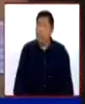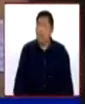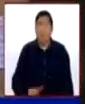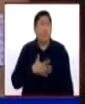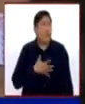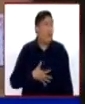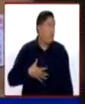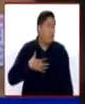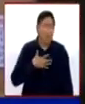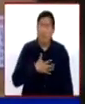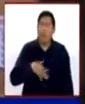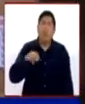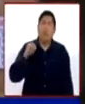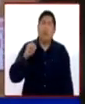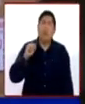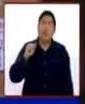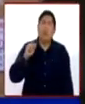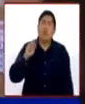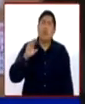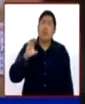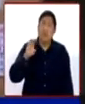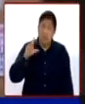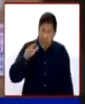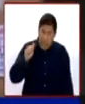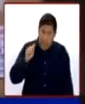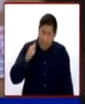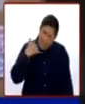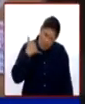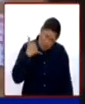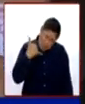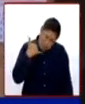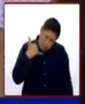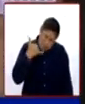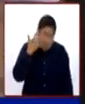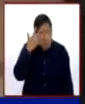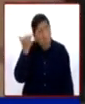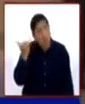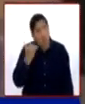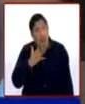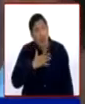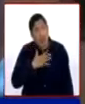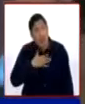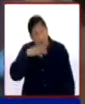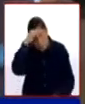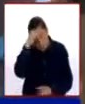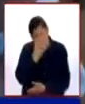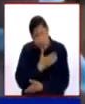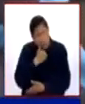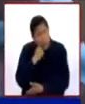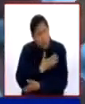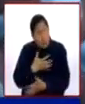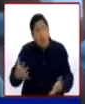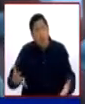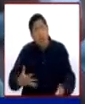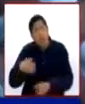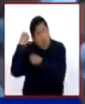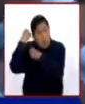Por favor, Marcela, contesta el teléfono. ¿Por qué te la llevan mis hijos?